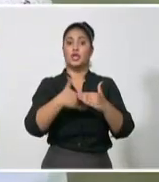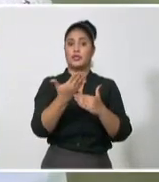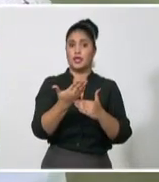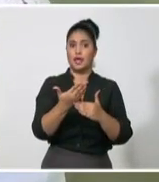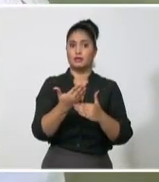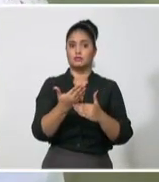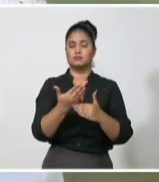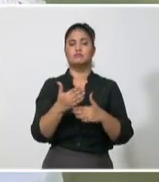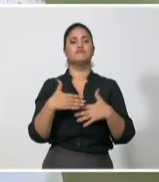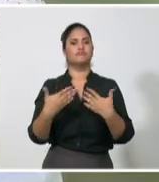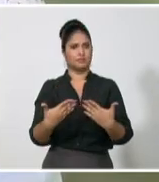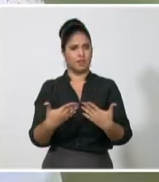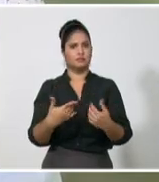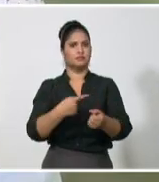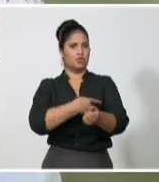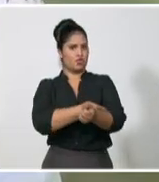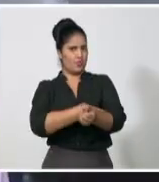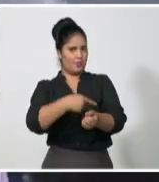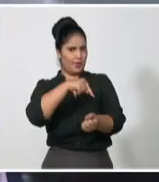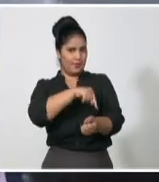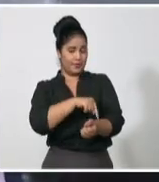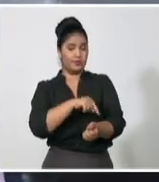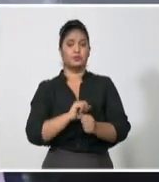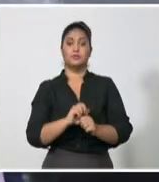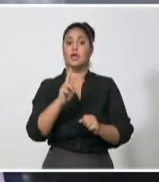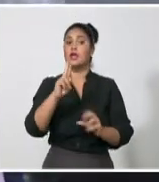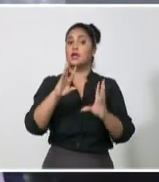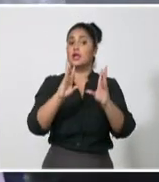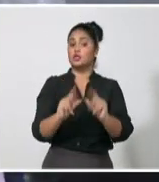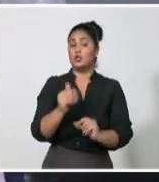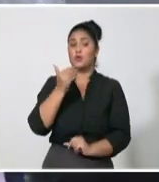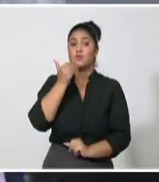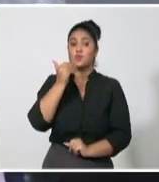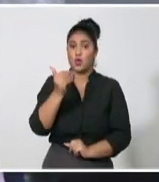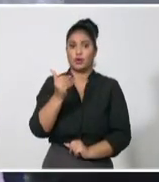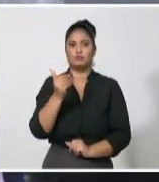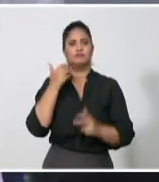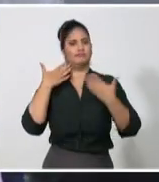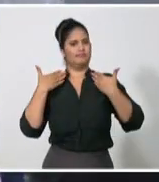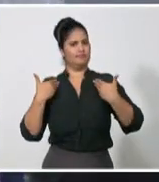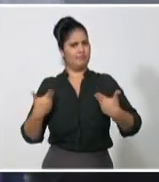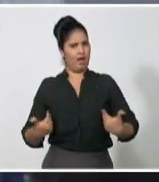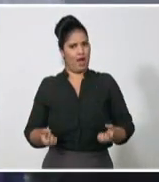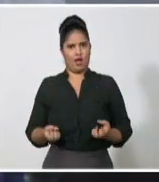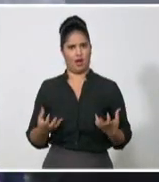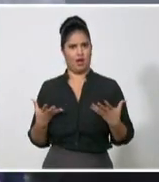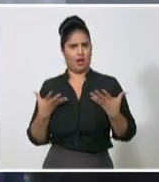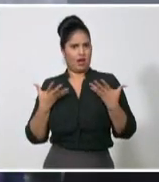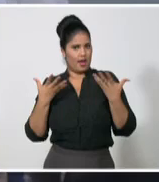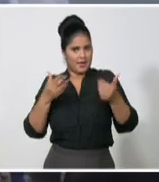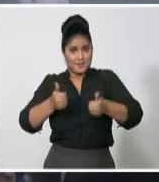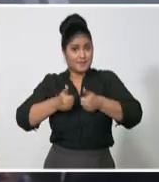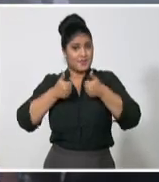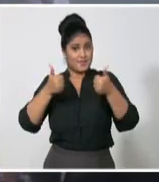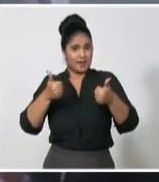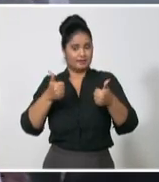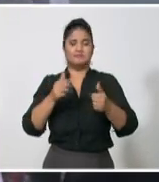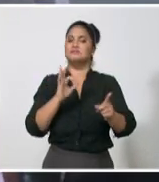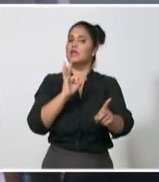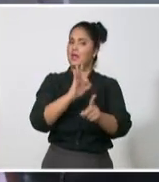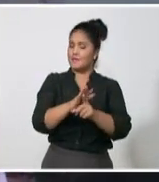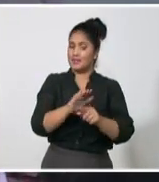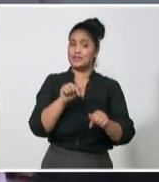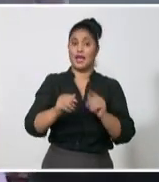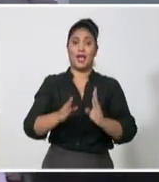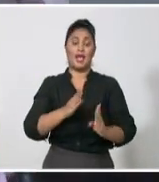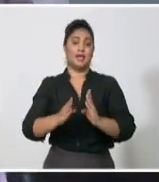de sangre y si los resultados son satisfactorios en cuanto a la respuesta inmune inducida por el candidato, comenzaremos entonces la